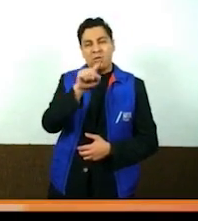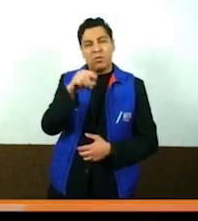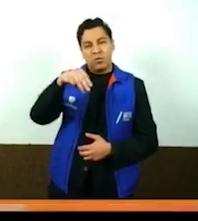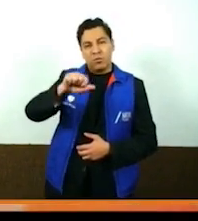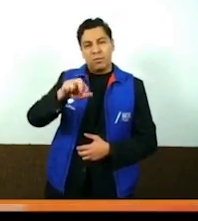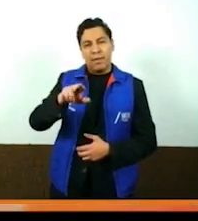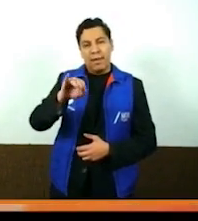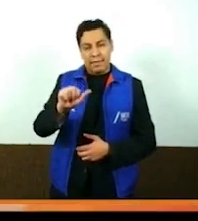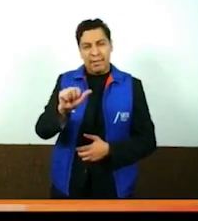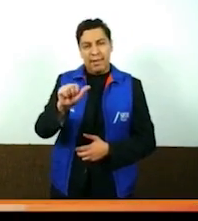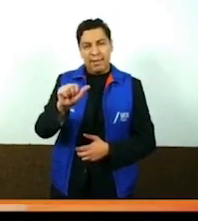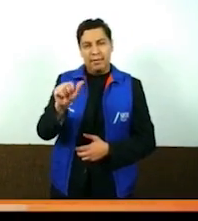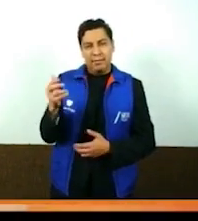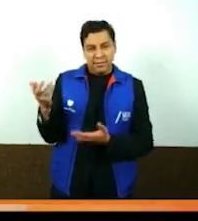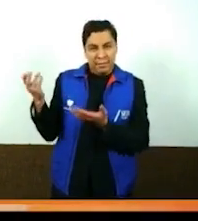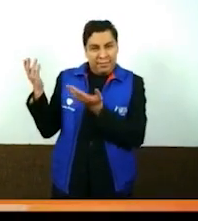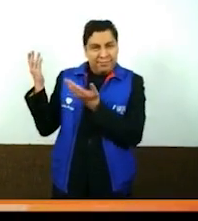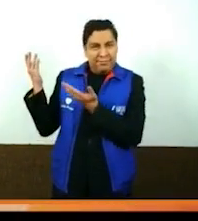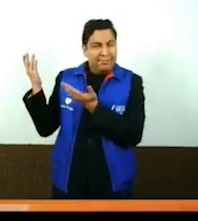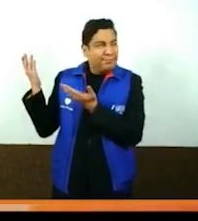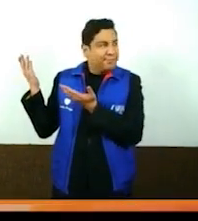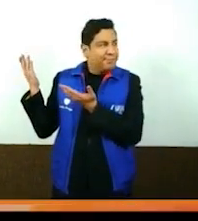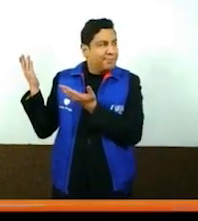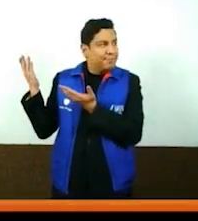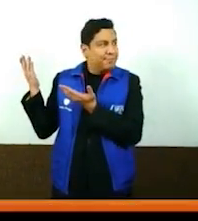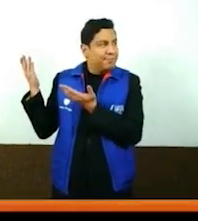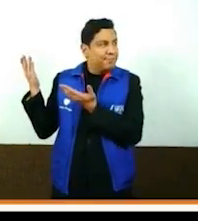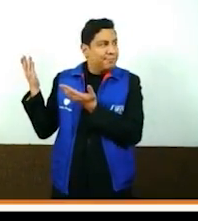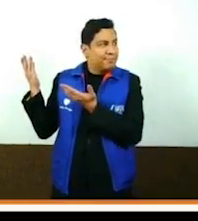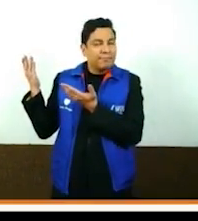Luz María Sánchez Sánchez.